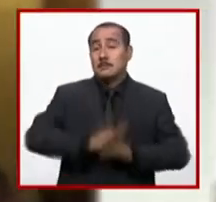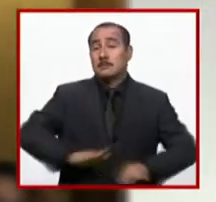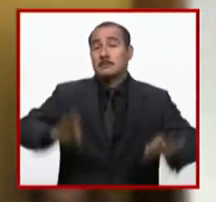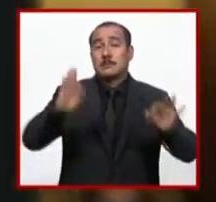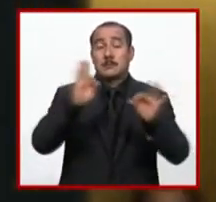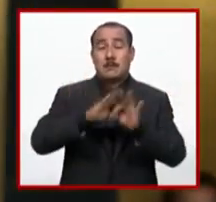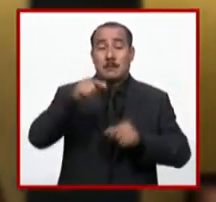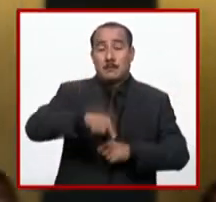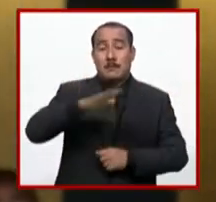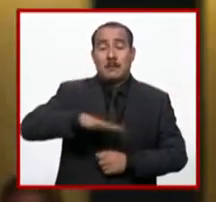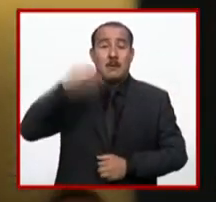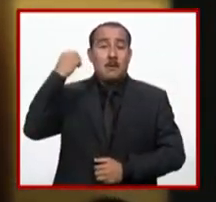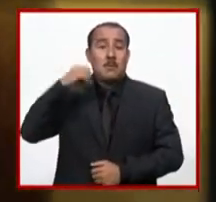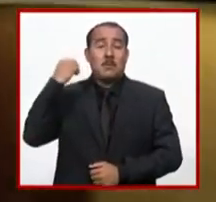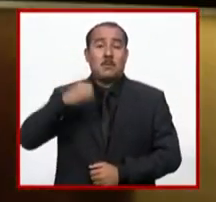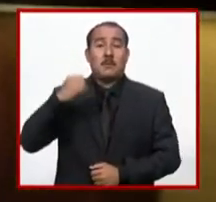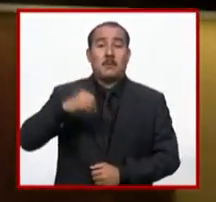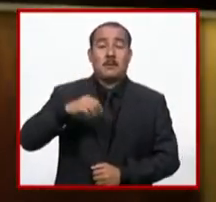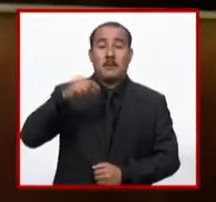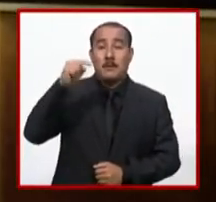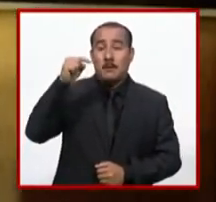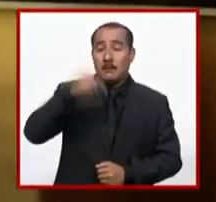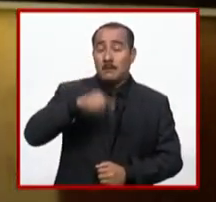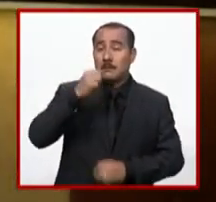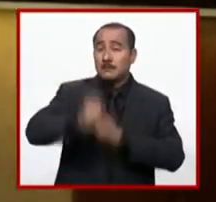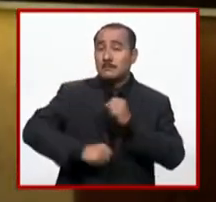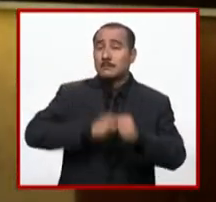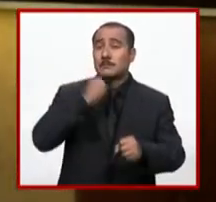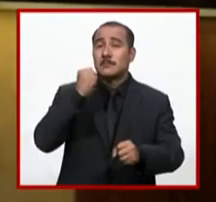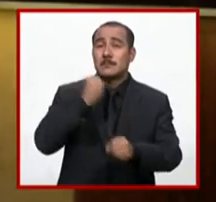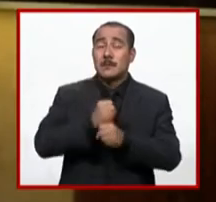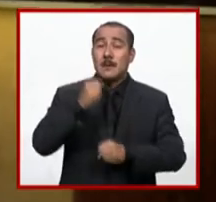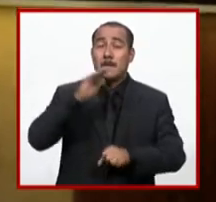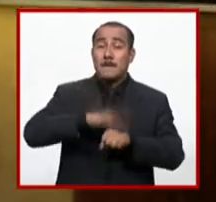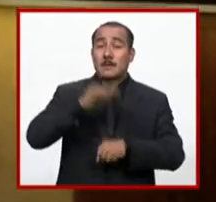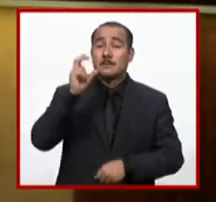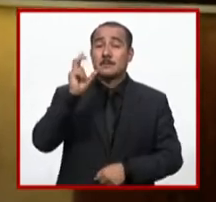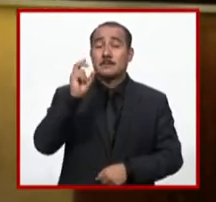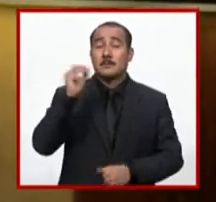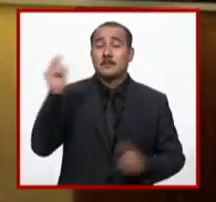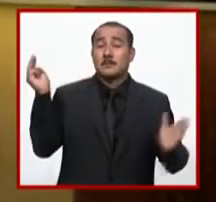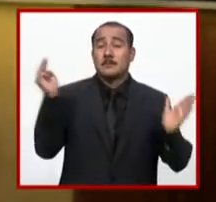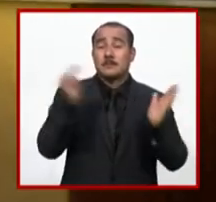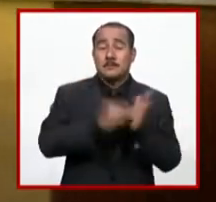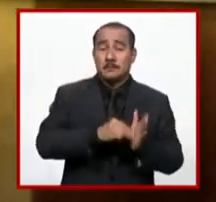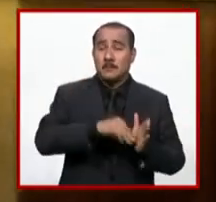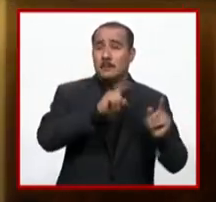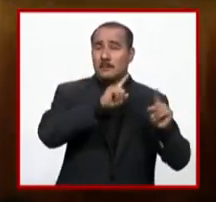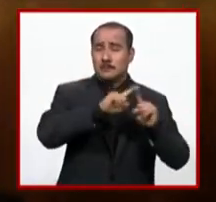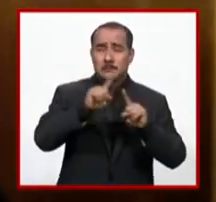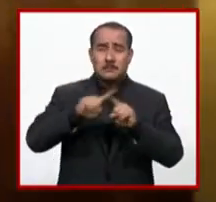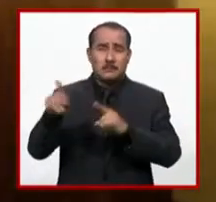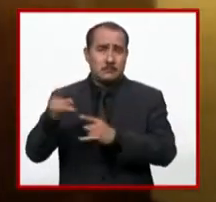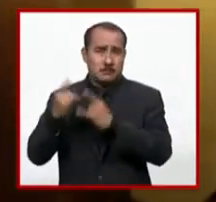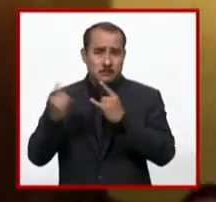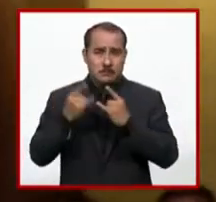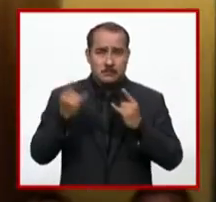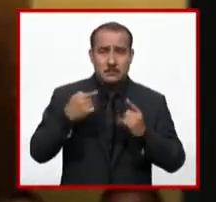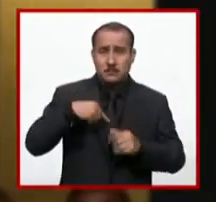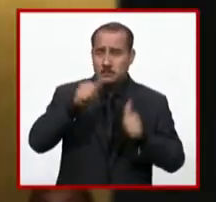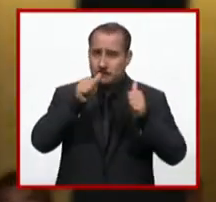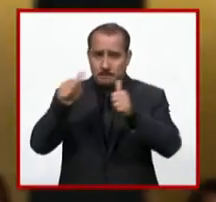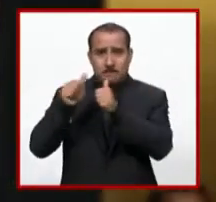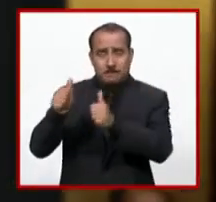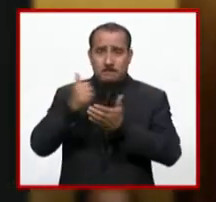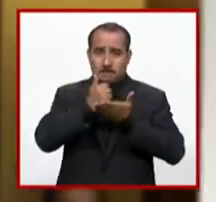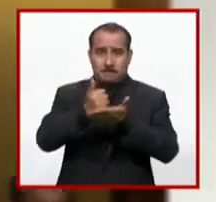país. En Oaxaca este año pudimos atender más de 30,000 diferentes casos y